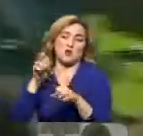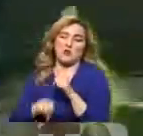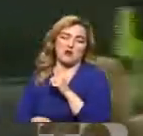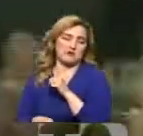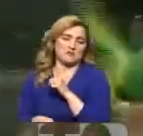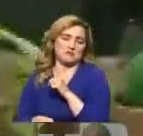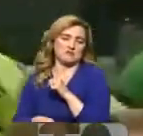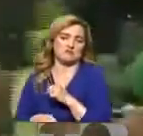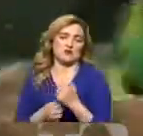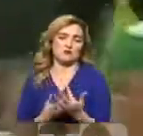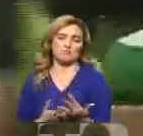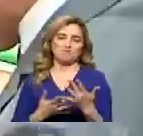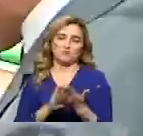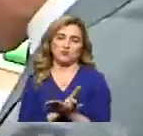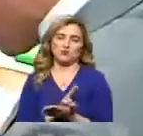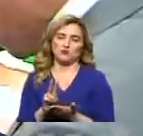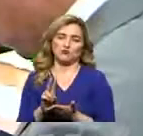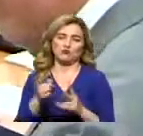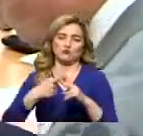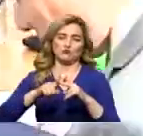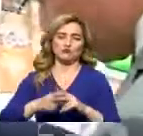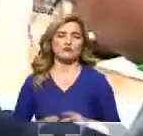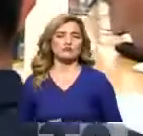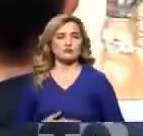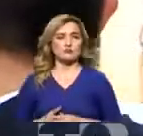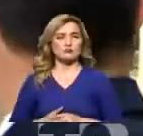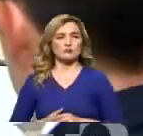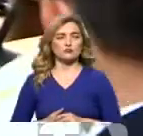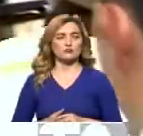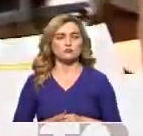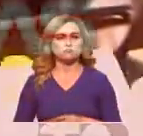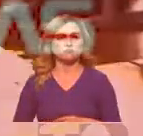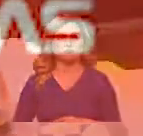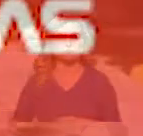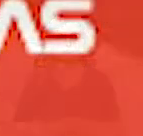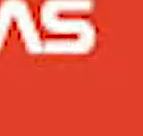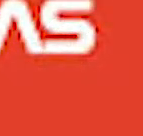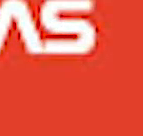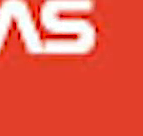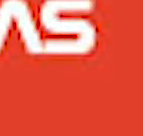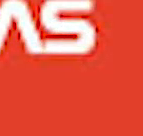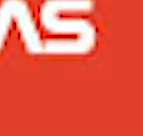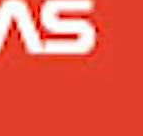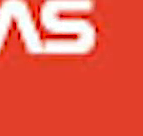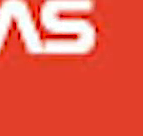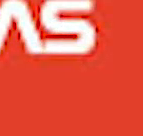podría esperar dos semanas más para iniciar daiana monroy 24 horas